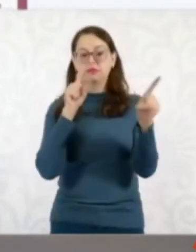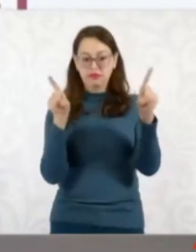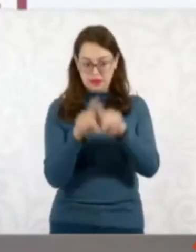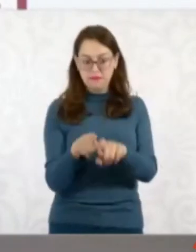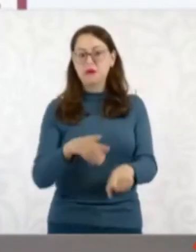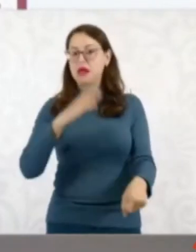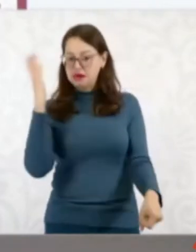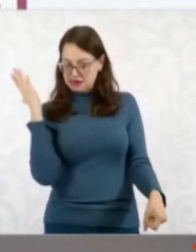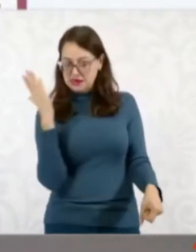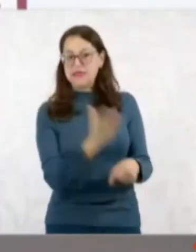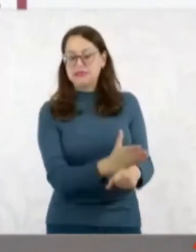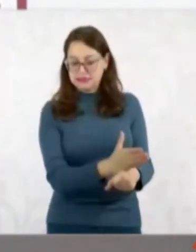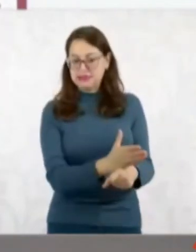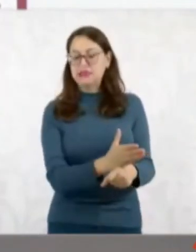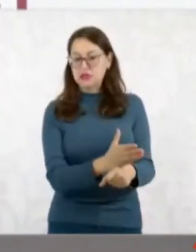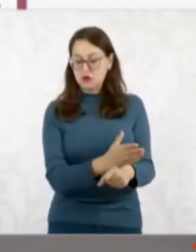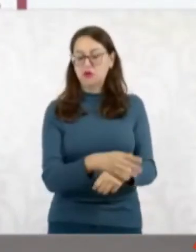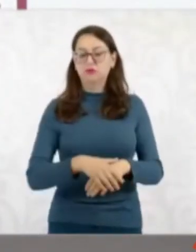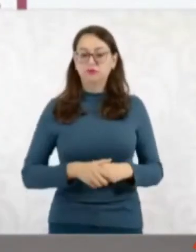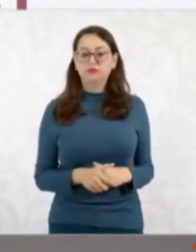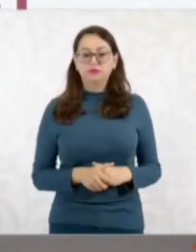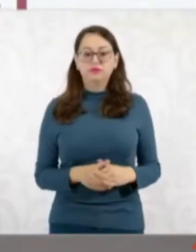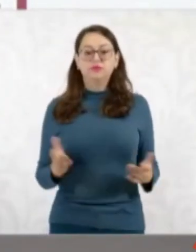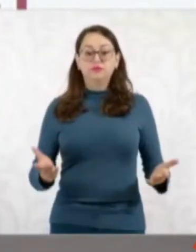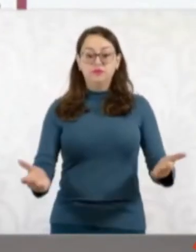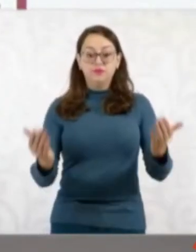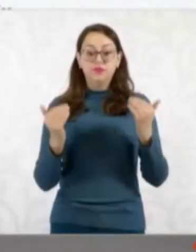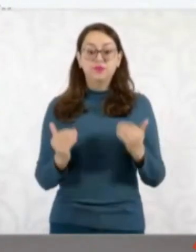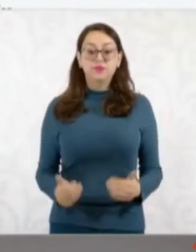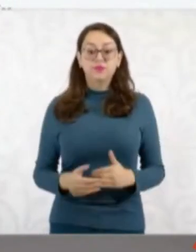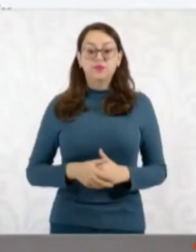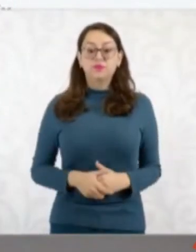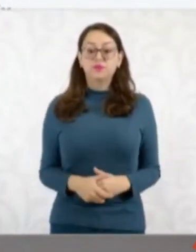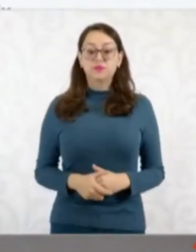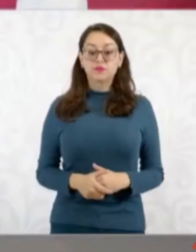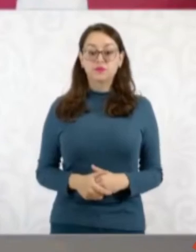esta pena de 50 a 70 años. Adelante.